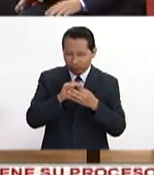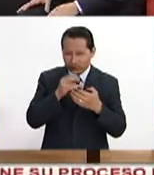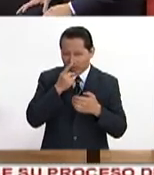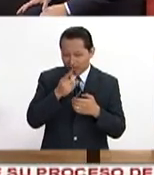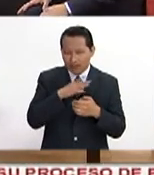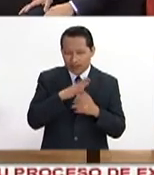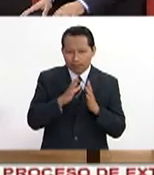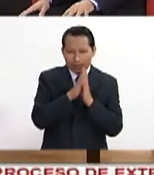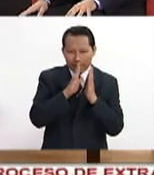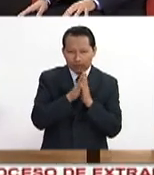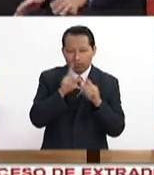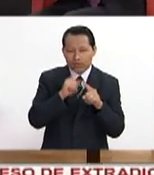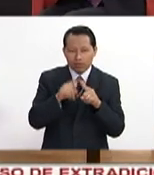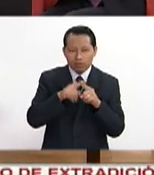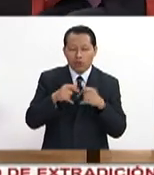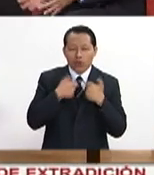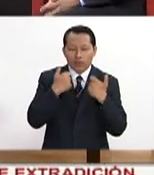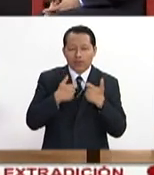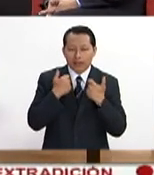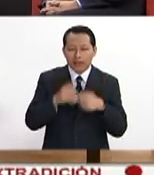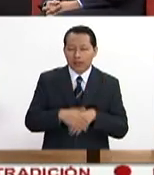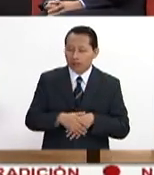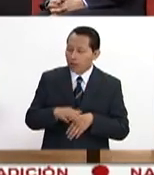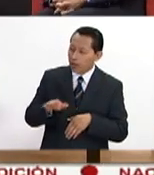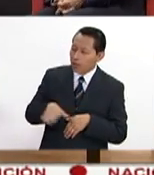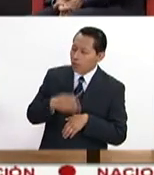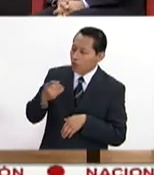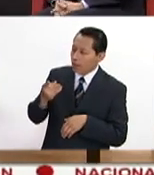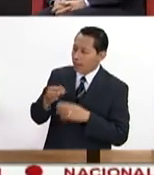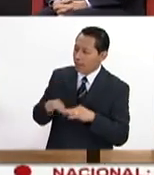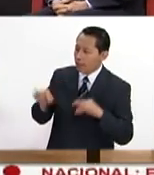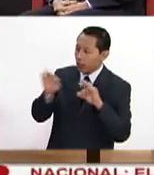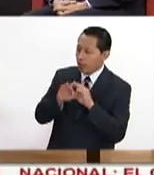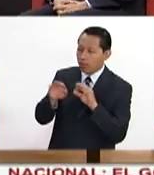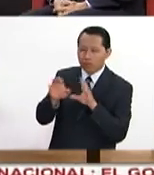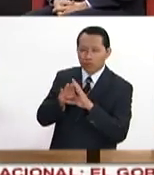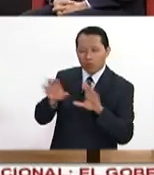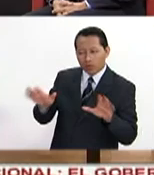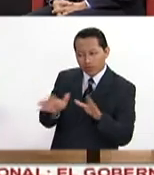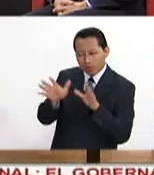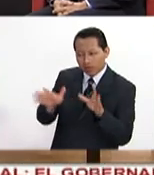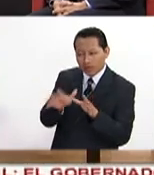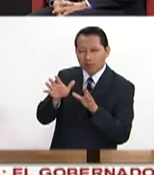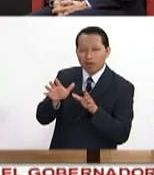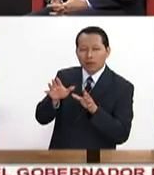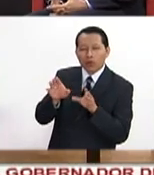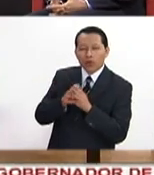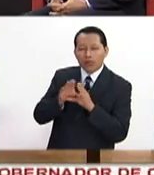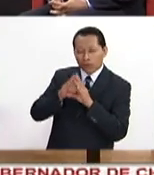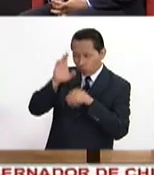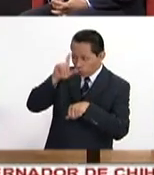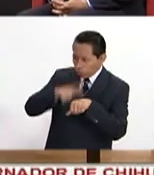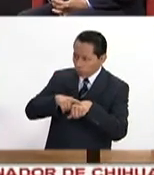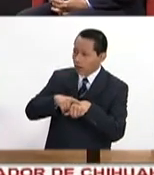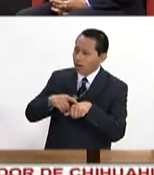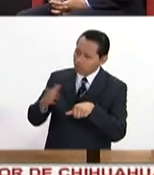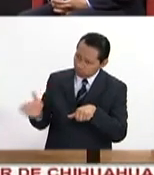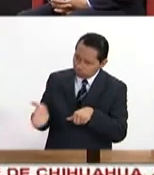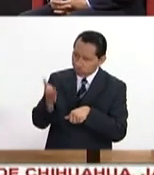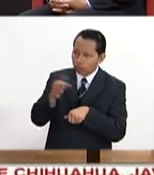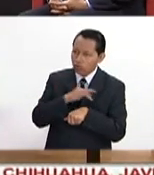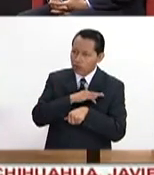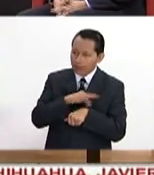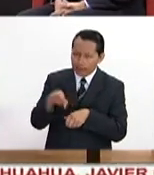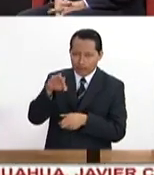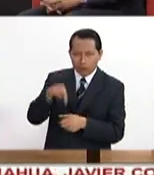Esta participación de los jóvenes. ¿Por qué es importante ir incentivando la cultura de ir a votar de los